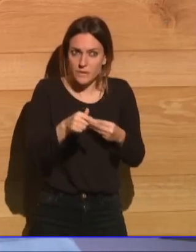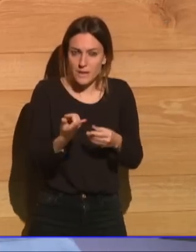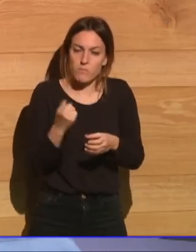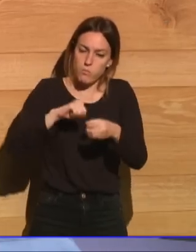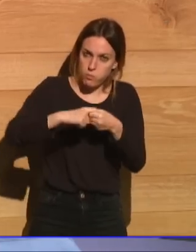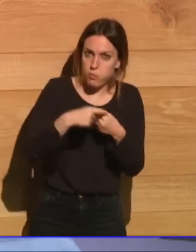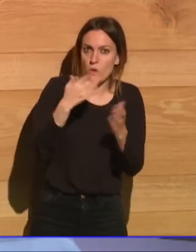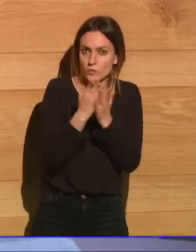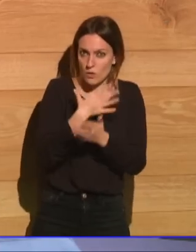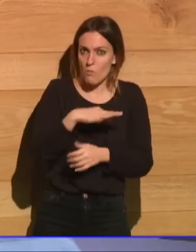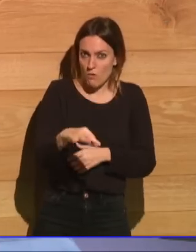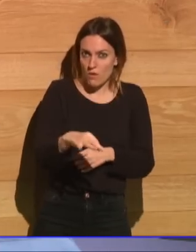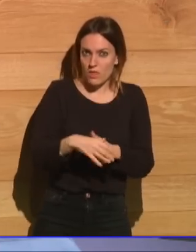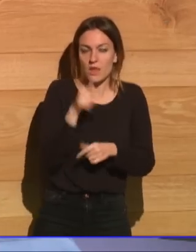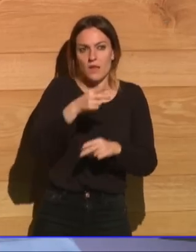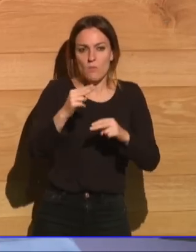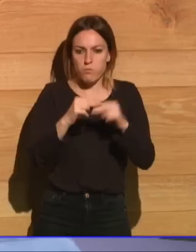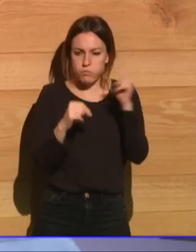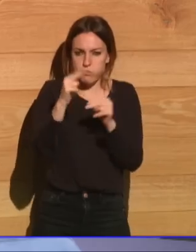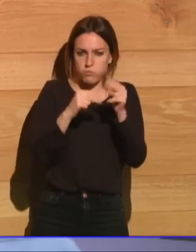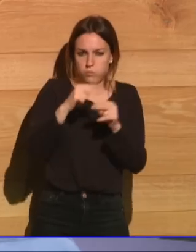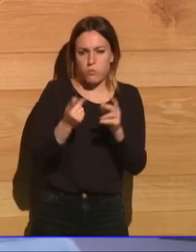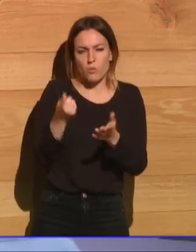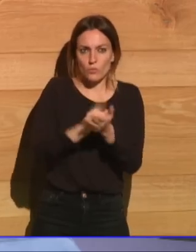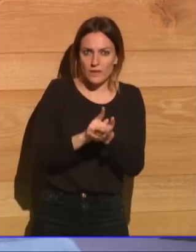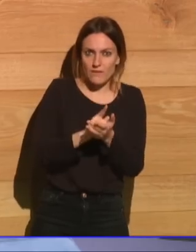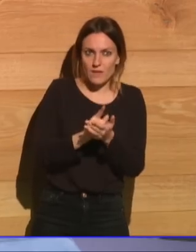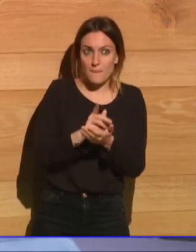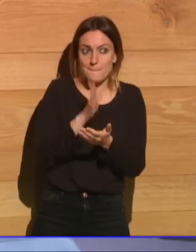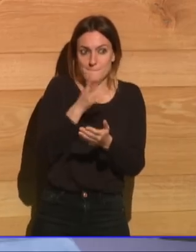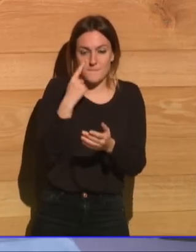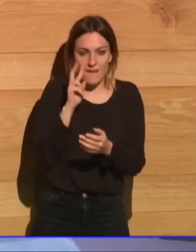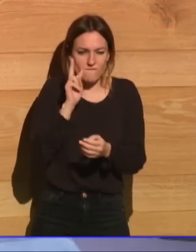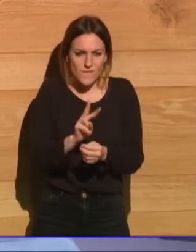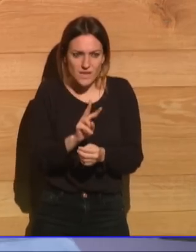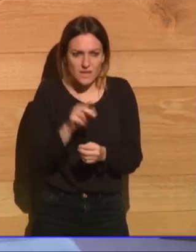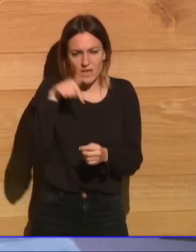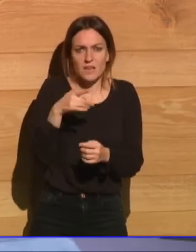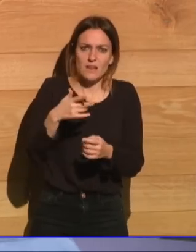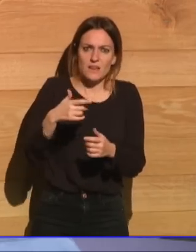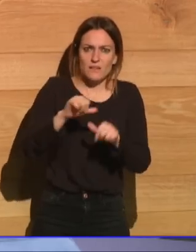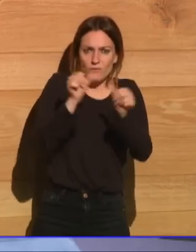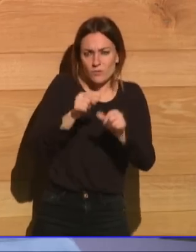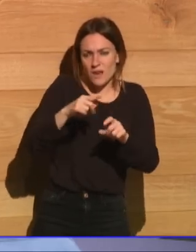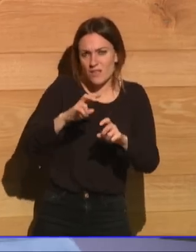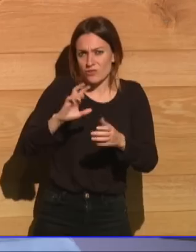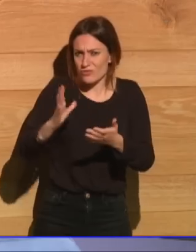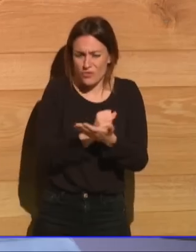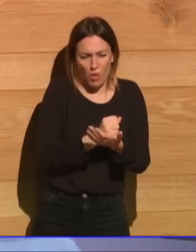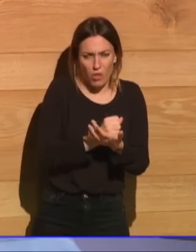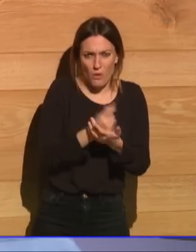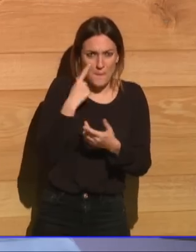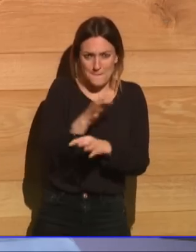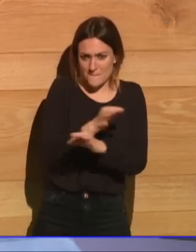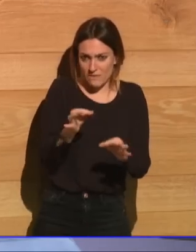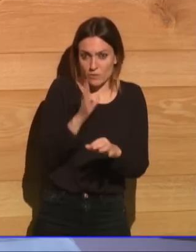de hecho, tuvieron que rehacer entero para poder reflejar la cochambre de la forma adecuada, porque cuando fueron a la verdadera escuela a